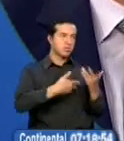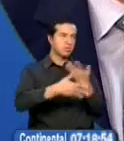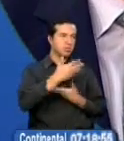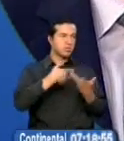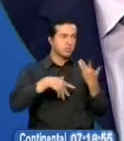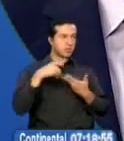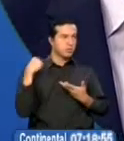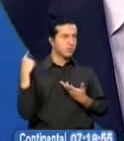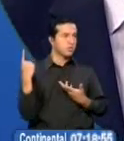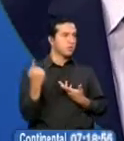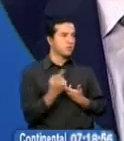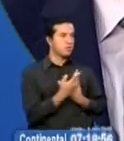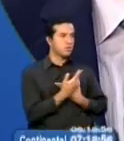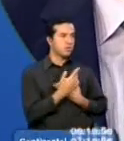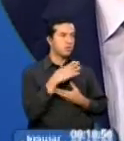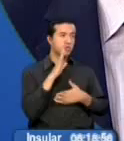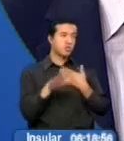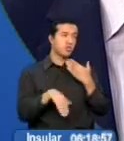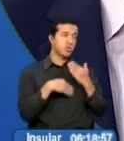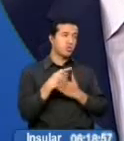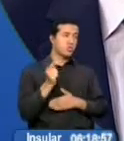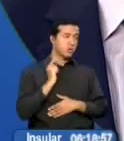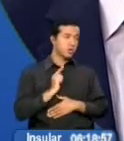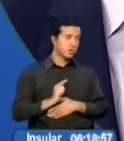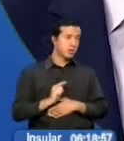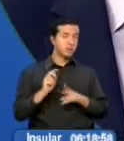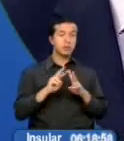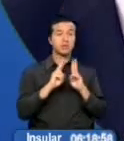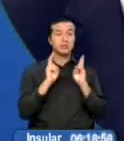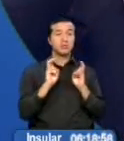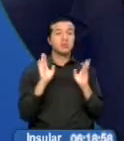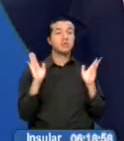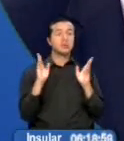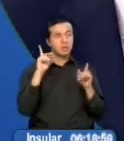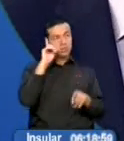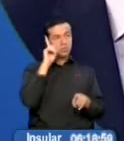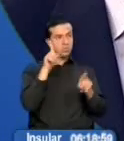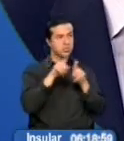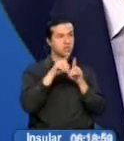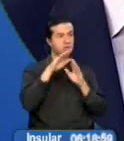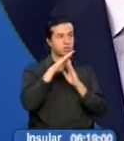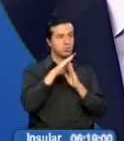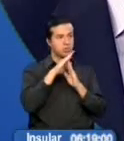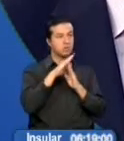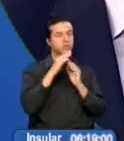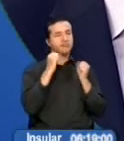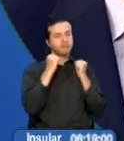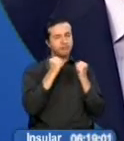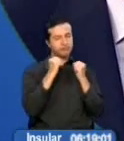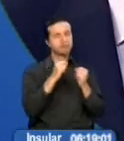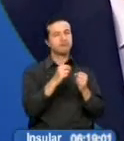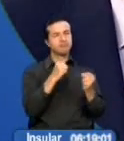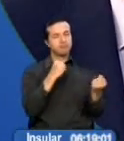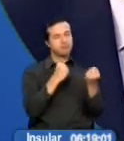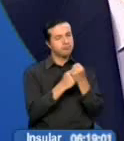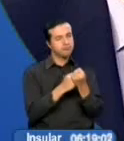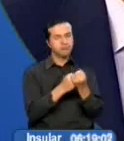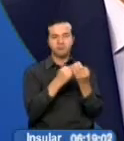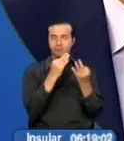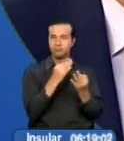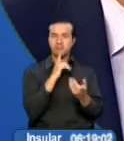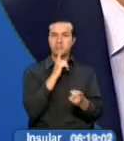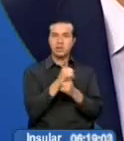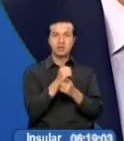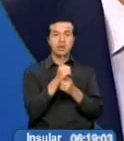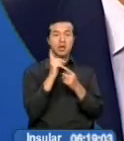nosotros todos estos detalles en relación al acuerdo de paz, y hacemos votos para que este tema, de una vez